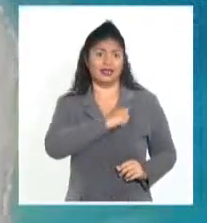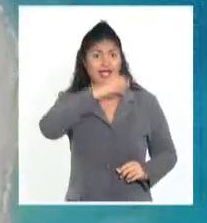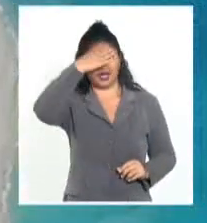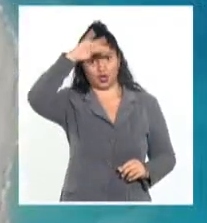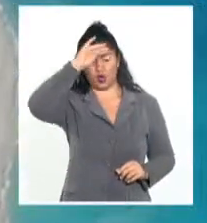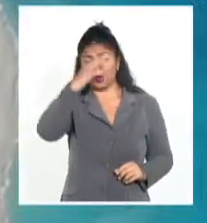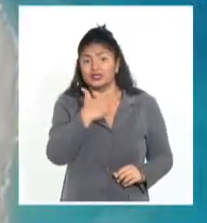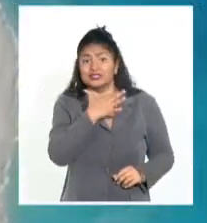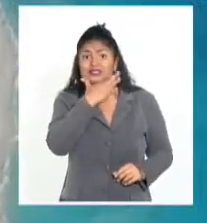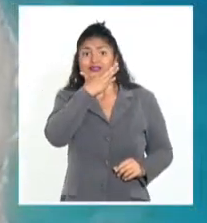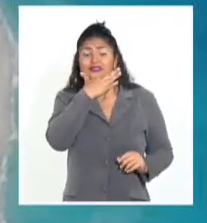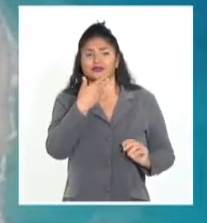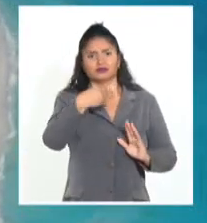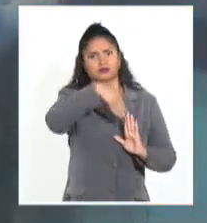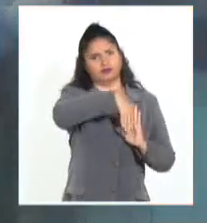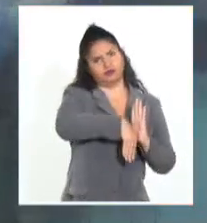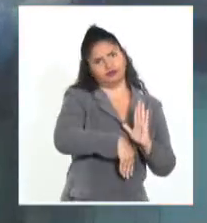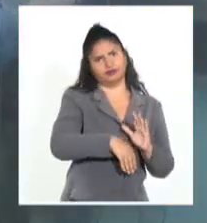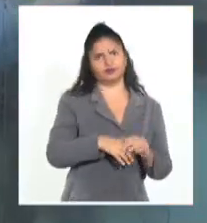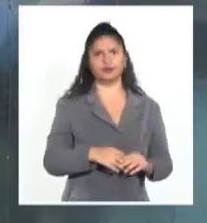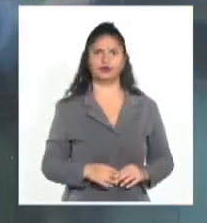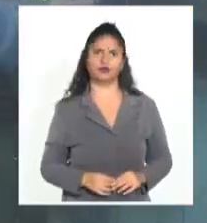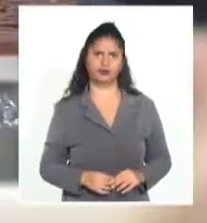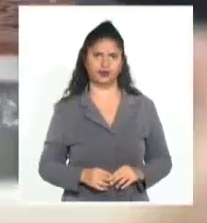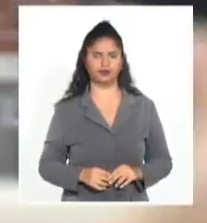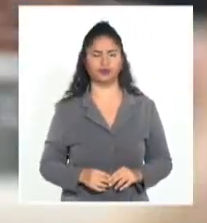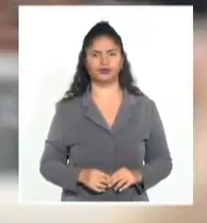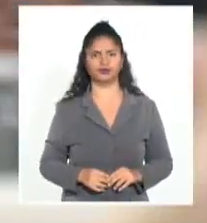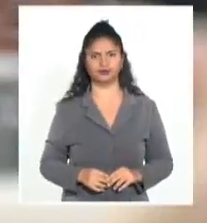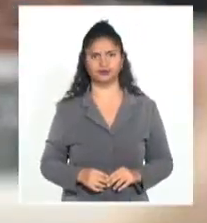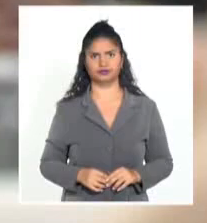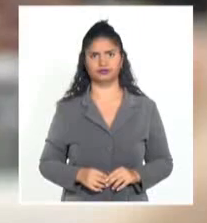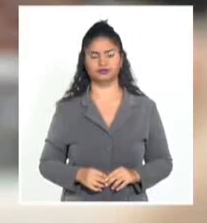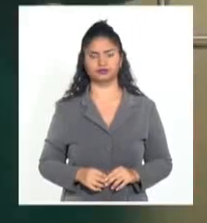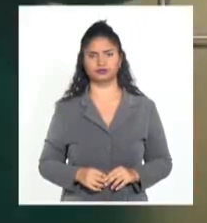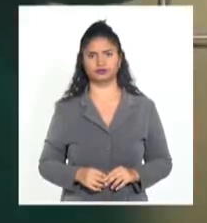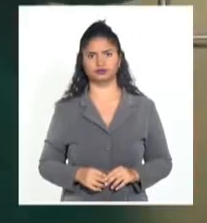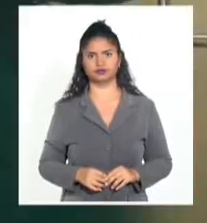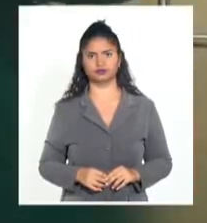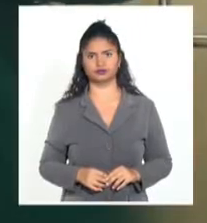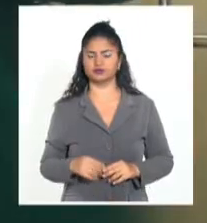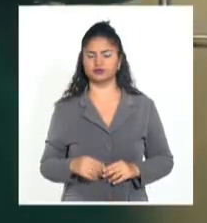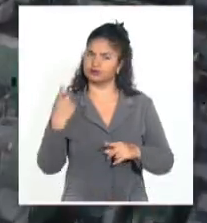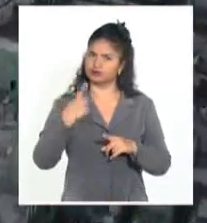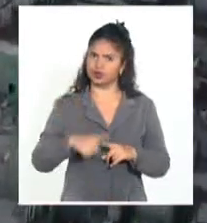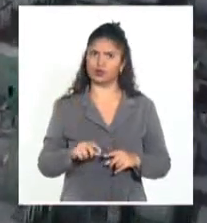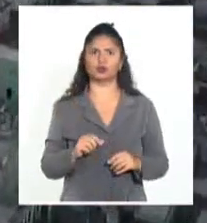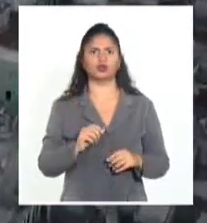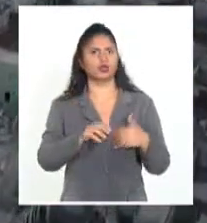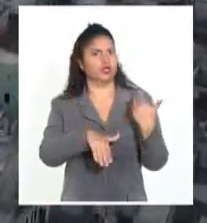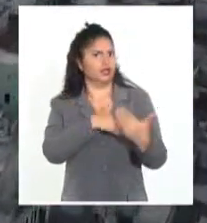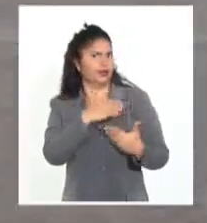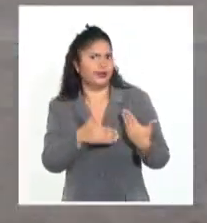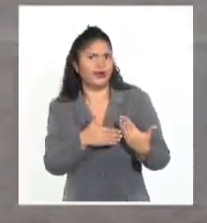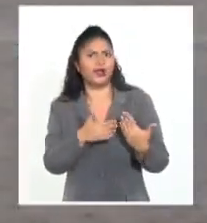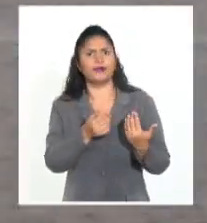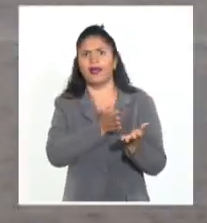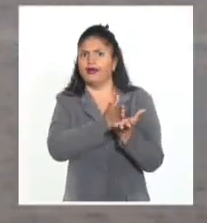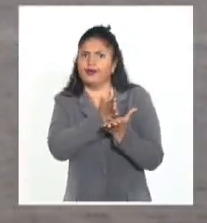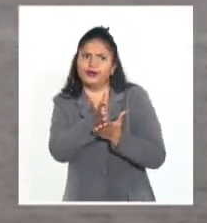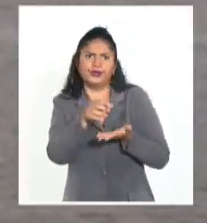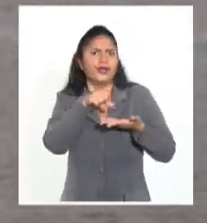estallido social lo antes posible, al tiempo que las dificultades internas y el deterioro alimentan las campañas